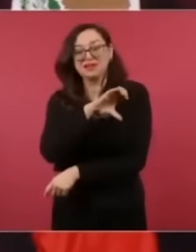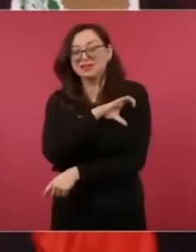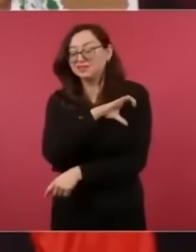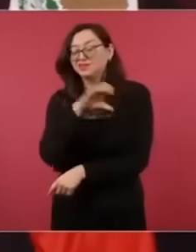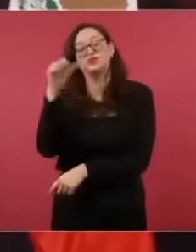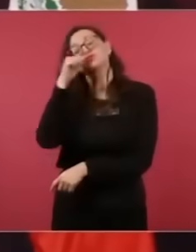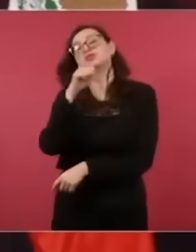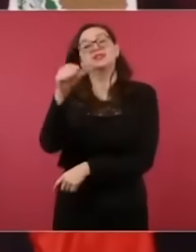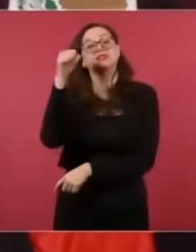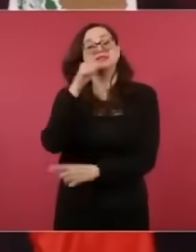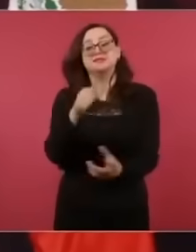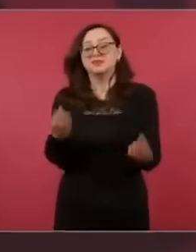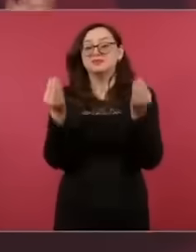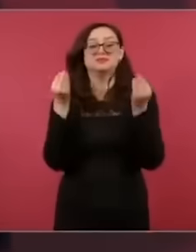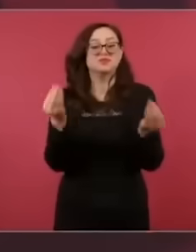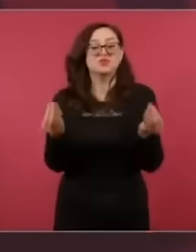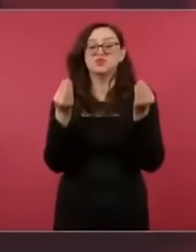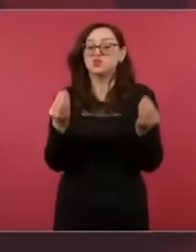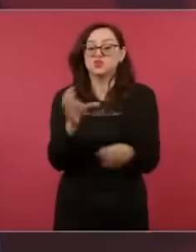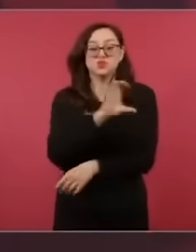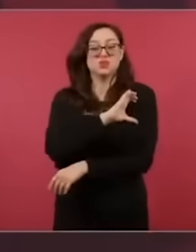porque